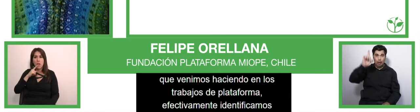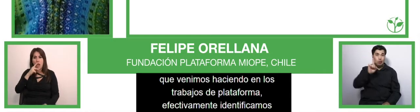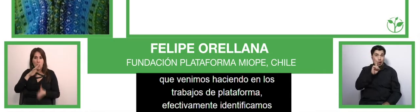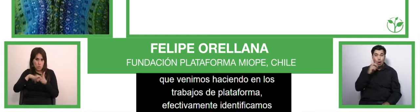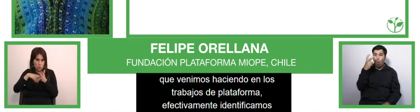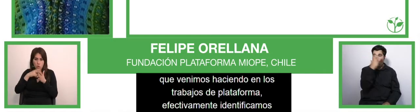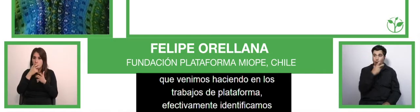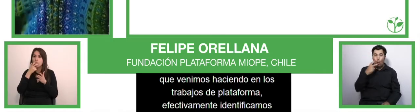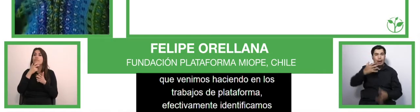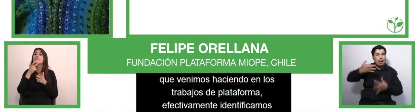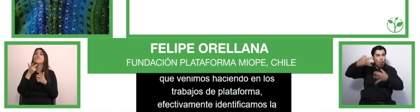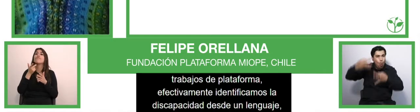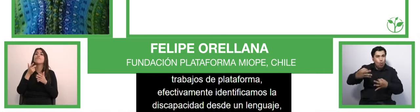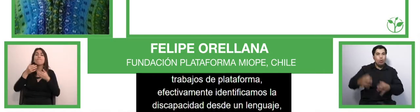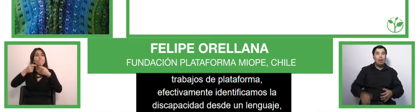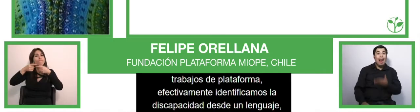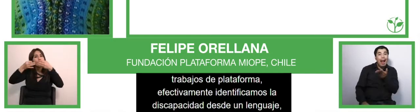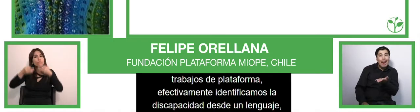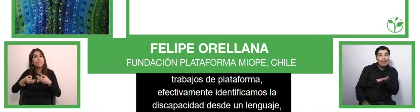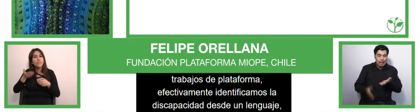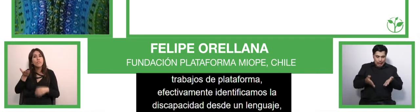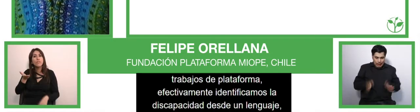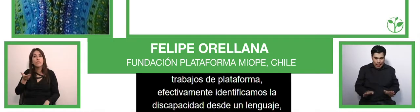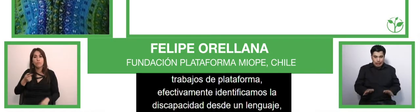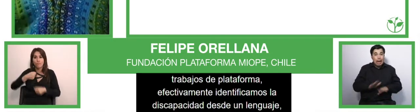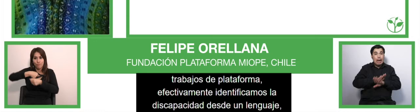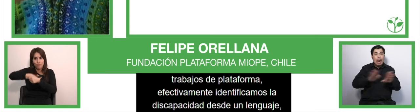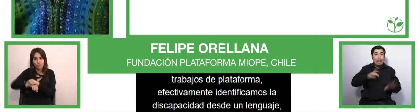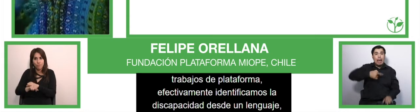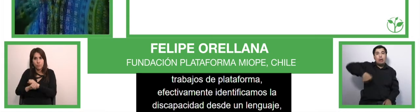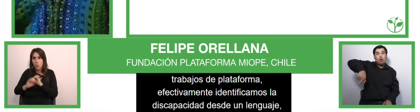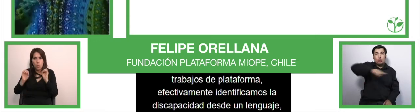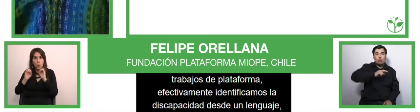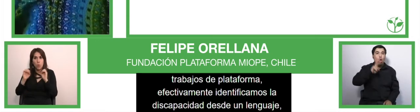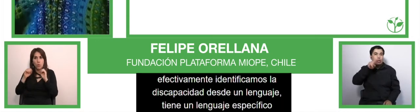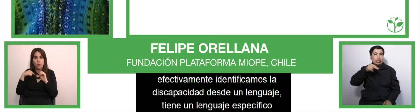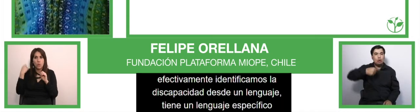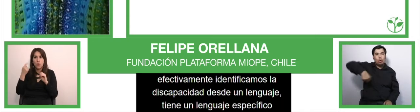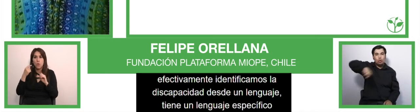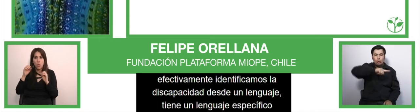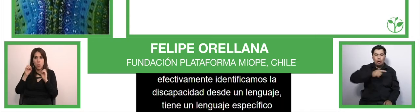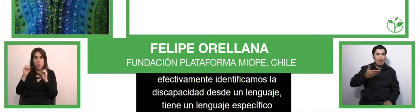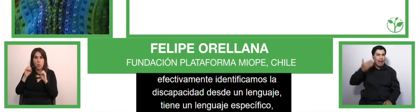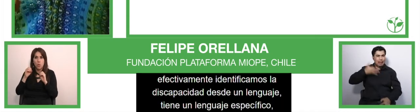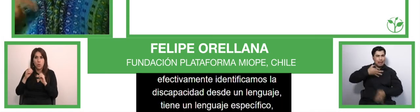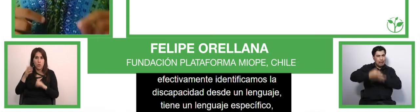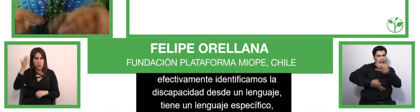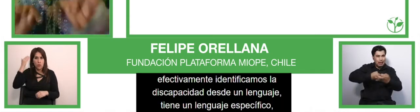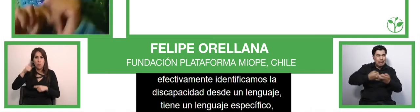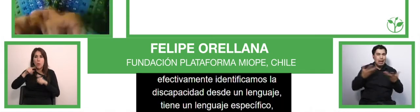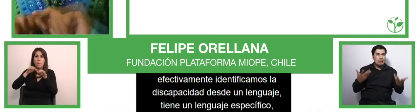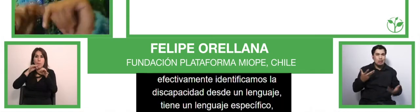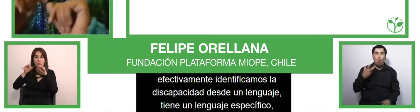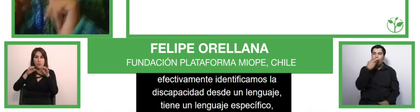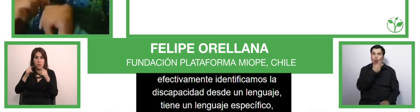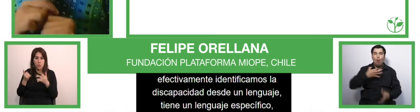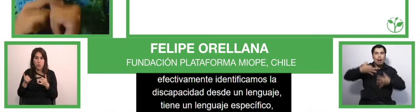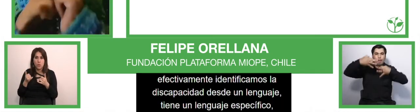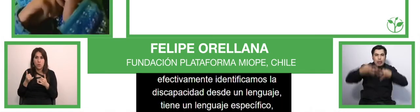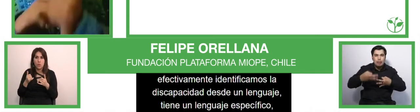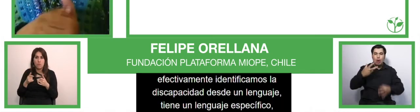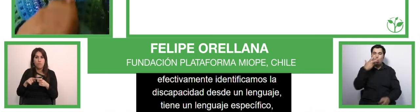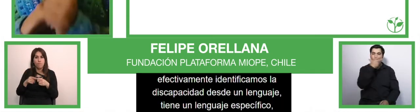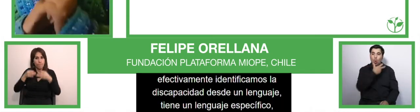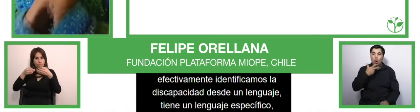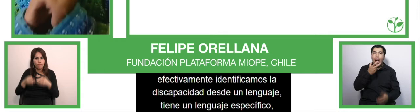específico. Ahí nace el nada de nosotros sin nosotros, que ya lo han hablado tanto, pero tiene un lenguaje específico, y en este caso, un